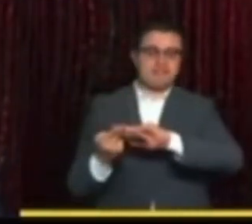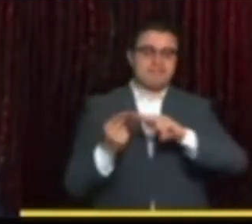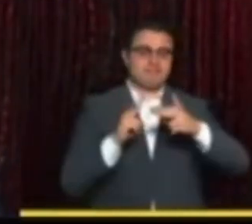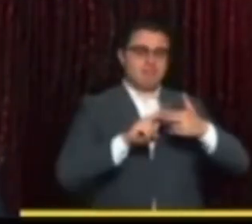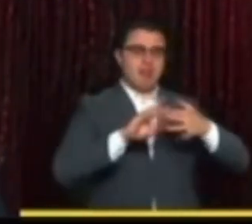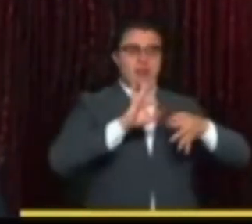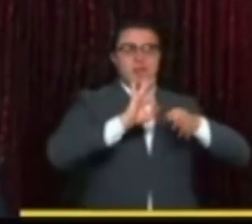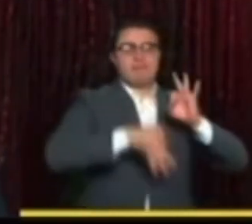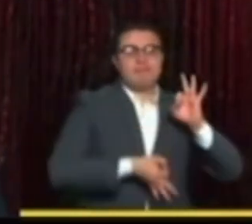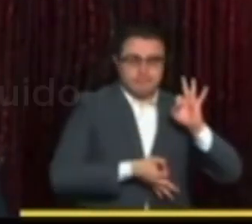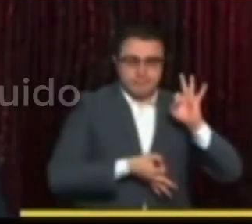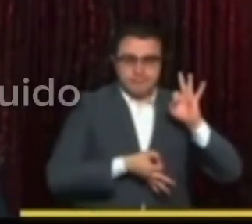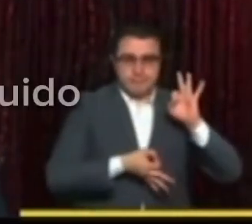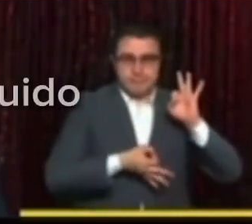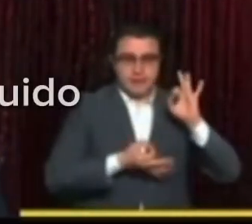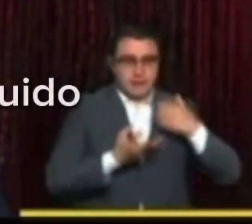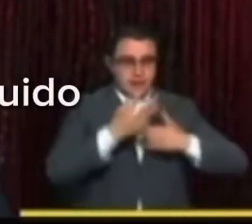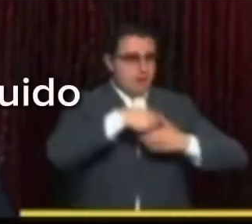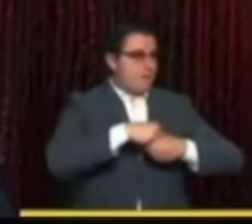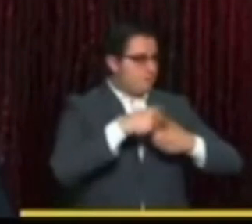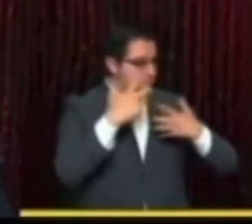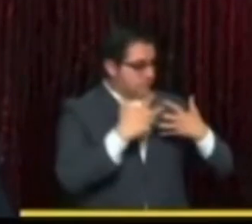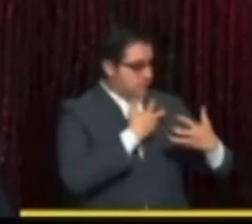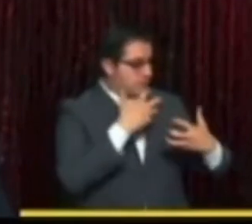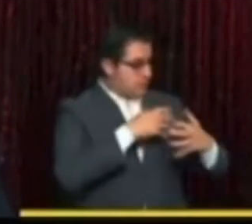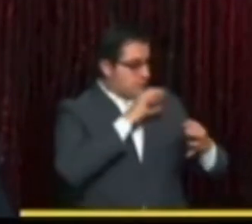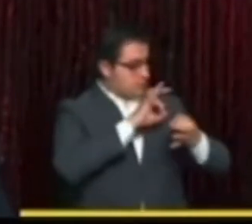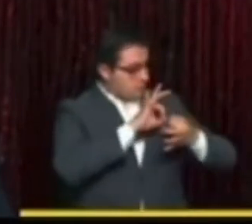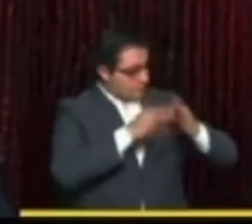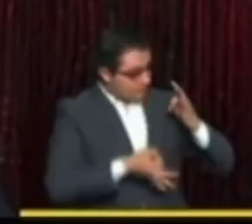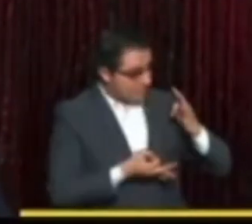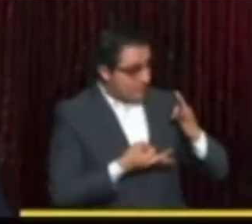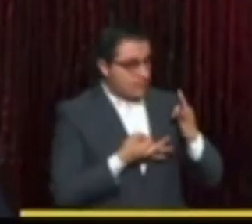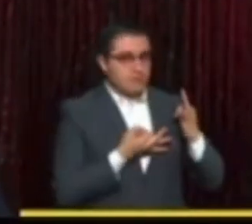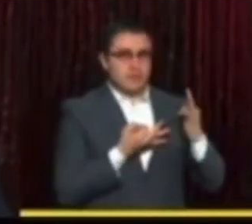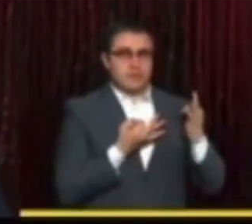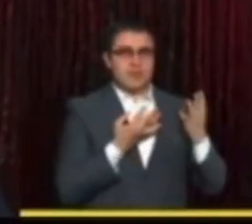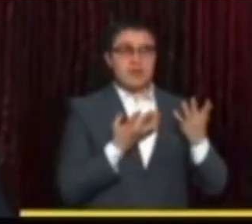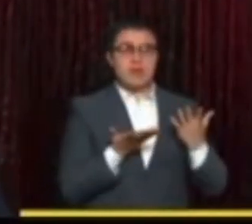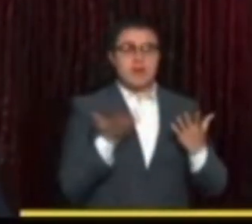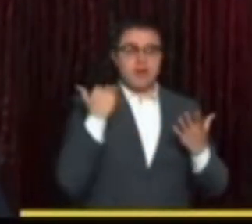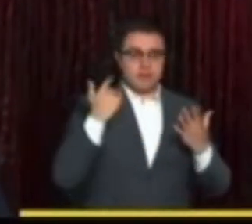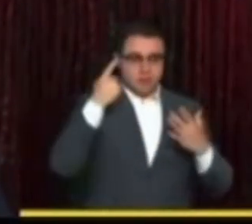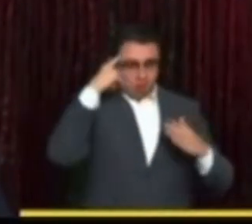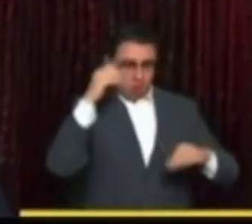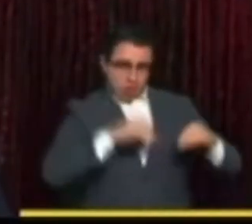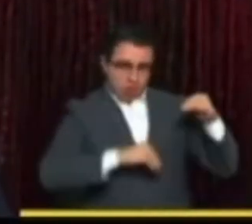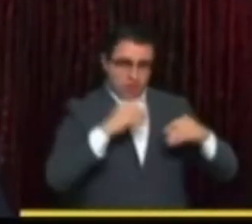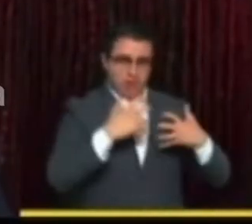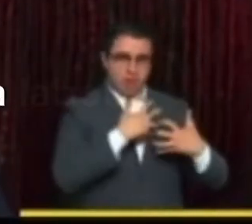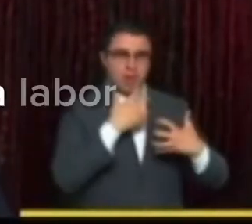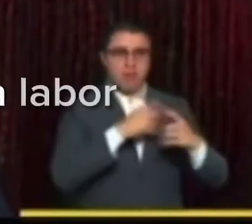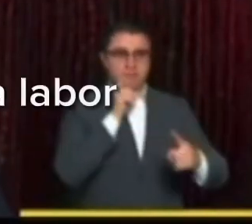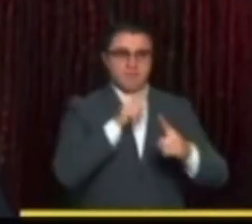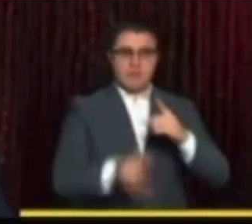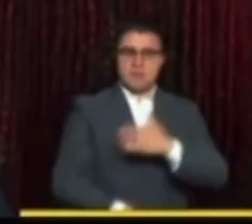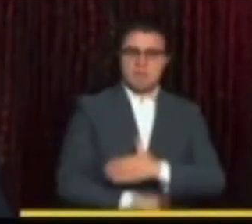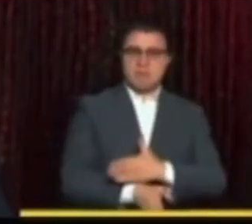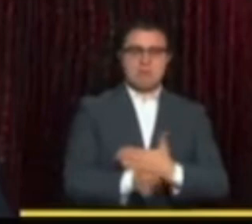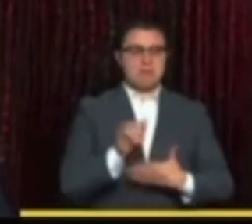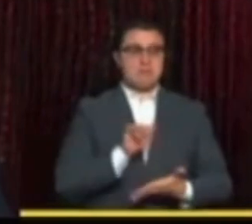haber un sistema de impunidad construido de manera predeterminada para continuar con esa